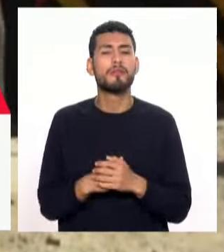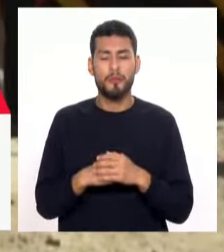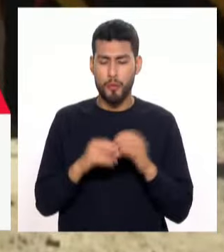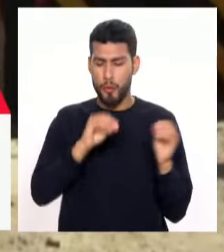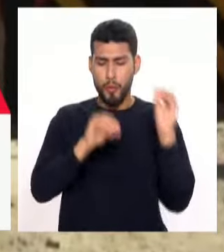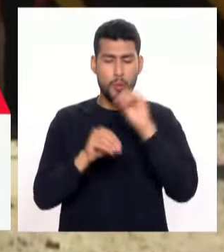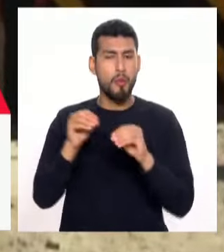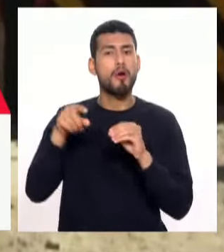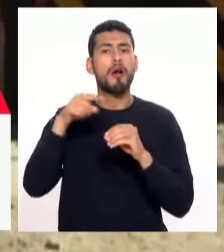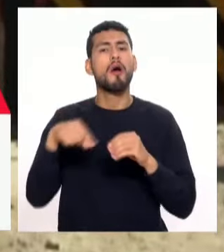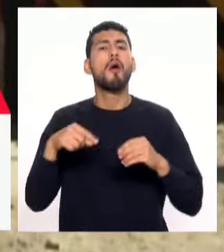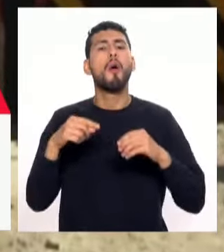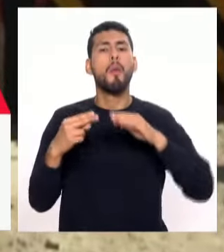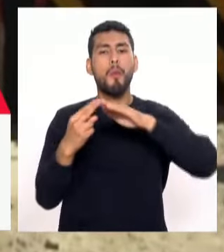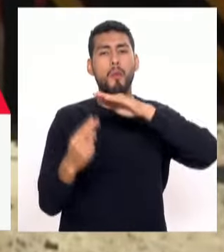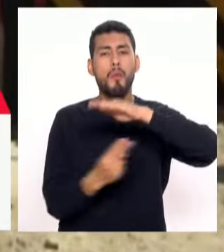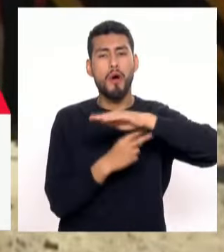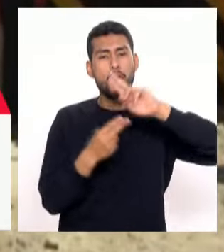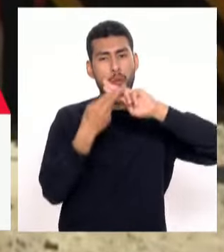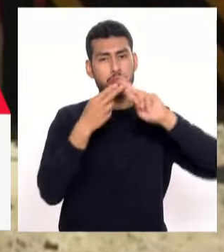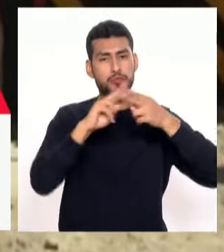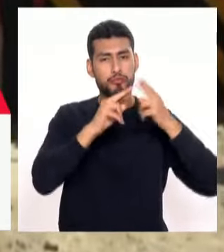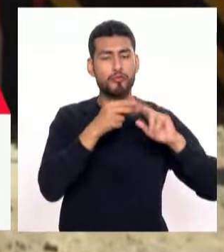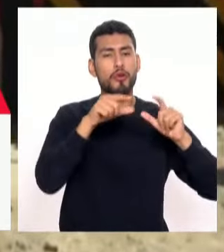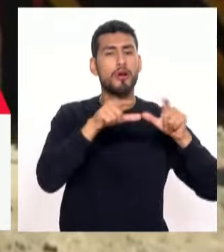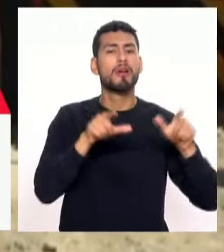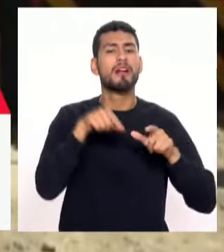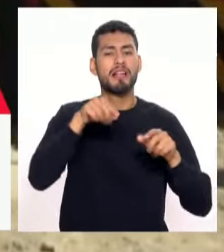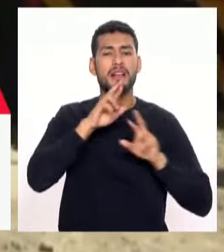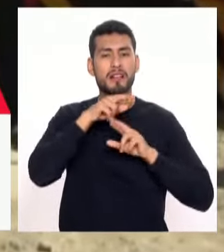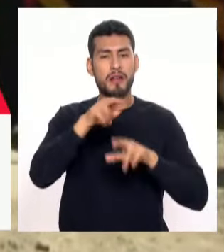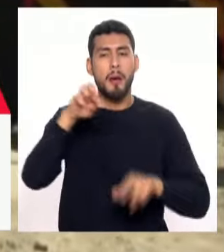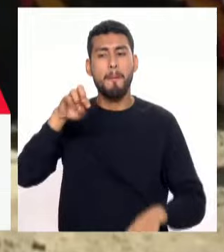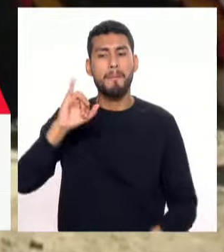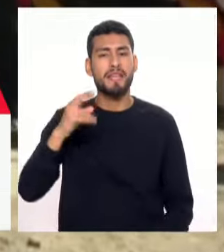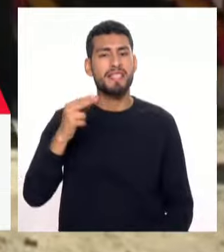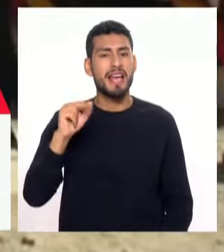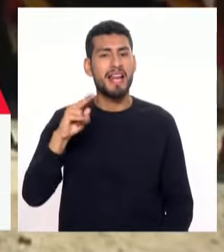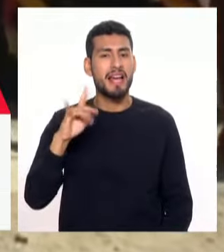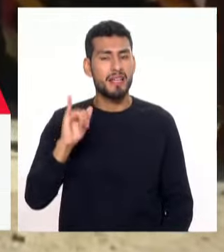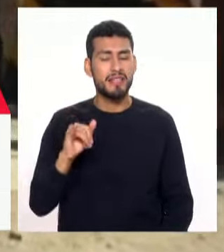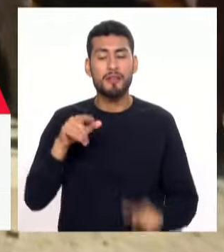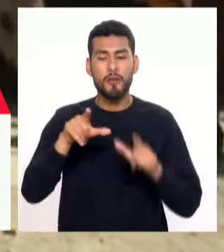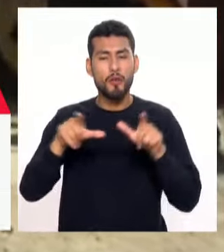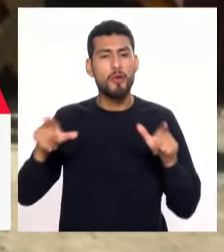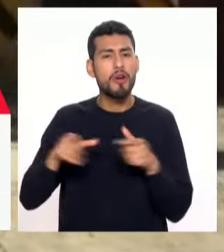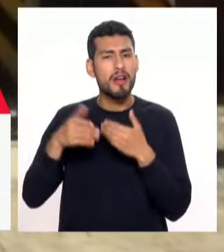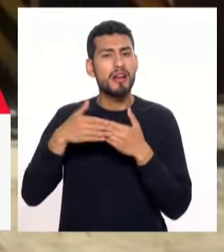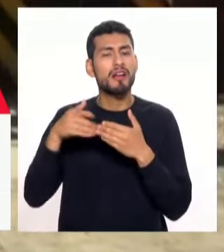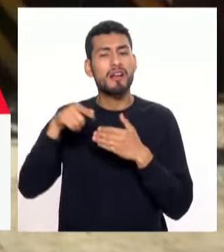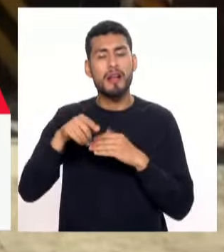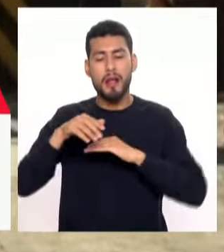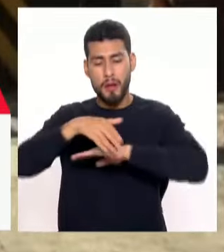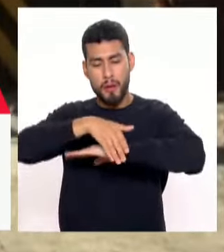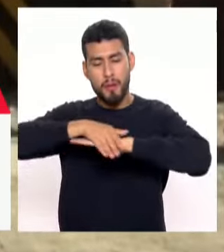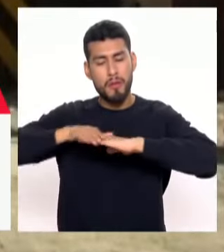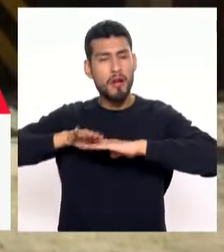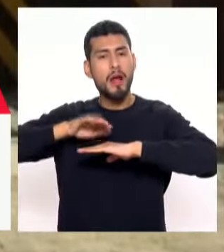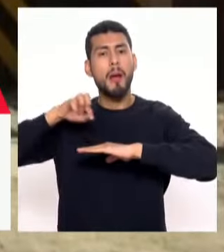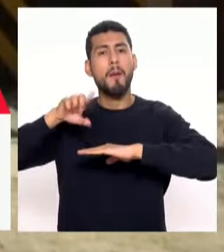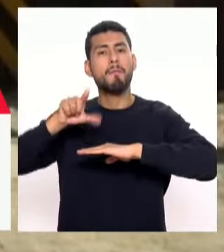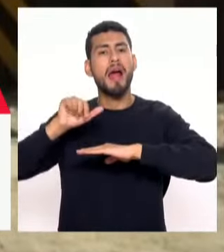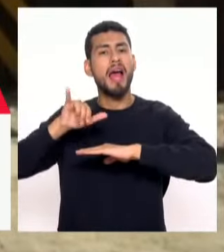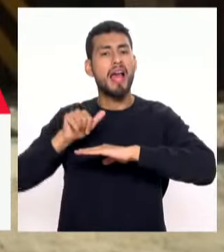Instalación de Puente Modular sobre el río Pichanaki, acá en el sector de Playa Hermosa, distrito de